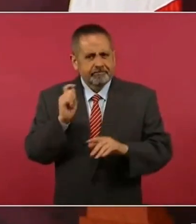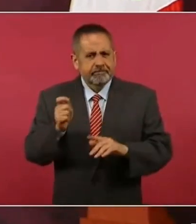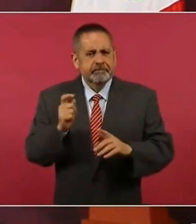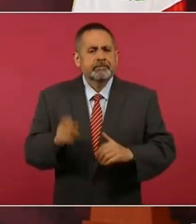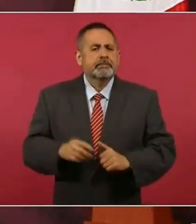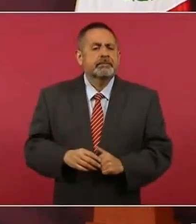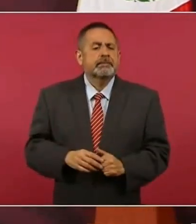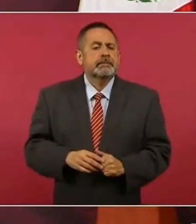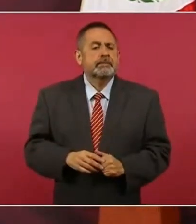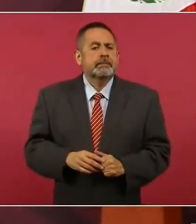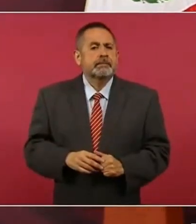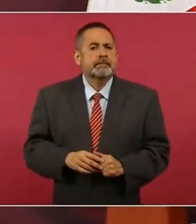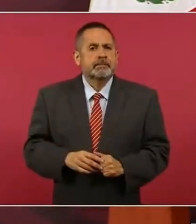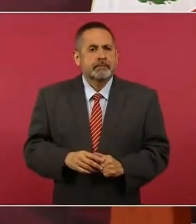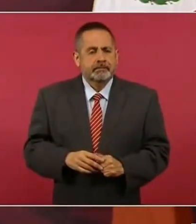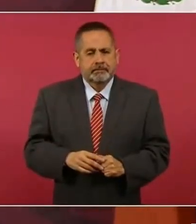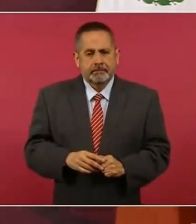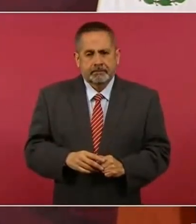tenemos nosotros